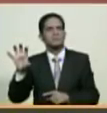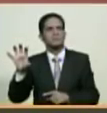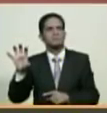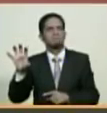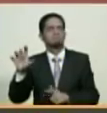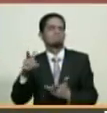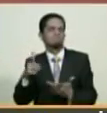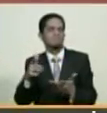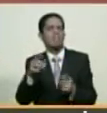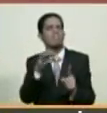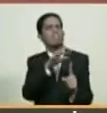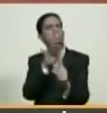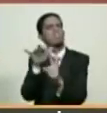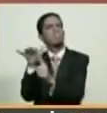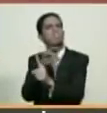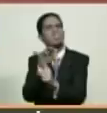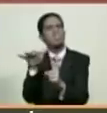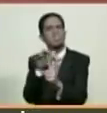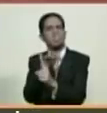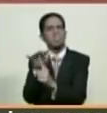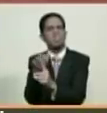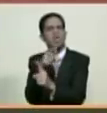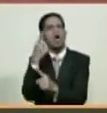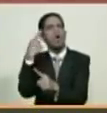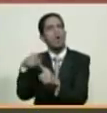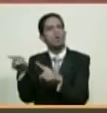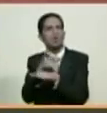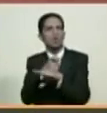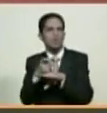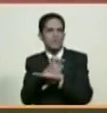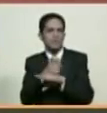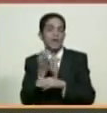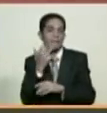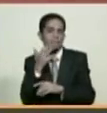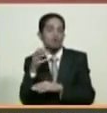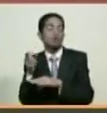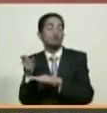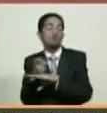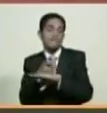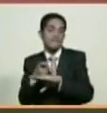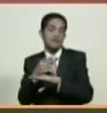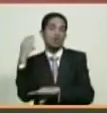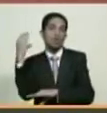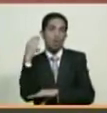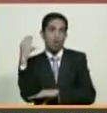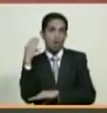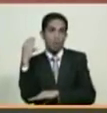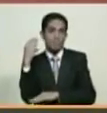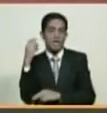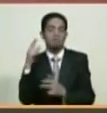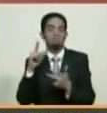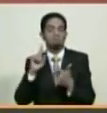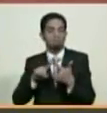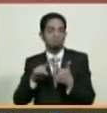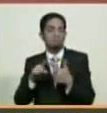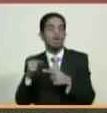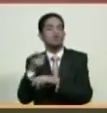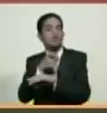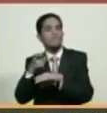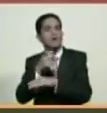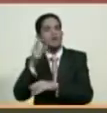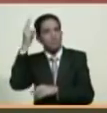por gobiernos xenófobos y racistas, como es el caso del gobierno de Colombia y como es el caso del gobierno de Perú,